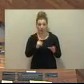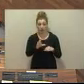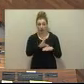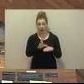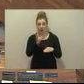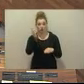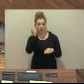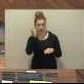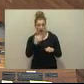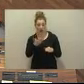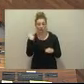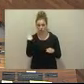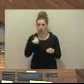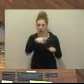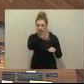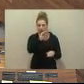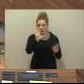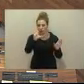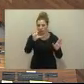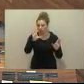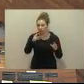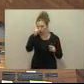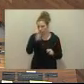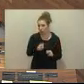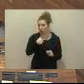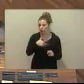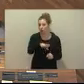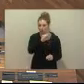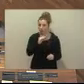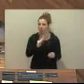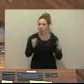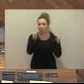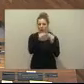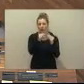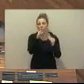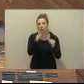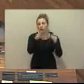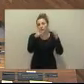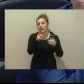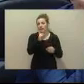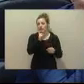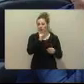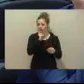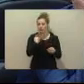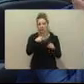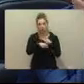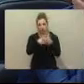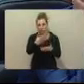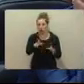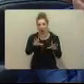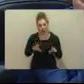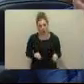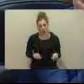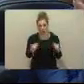entiendo y lo respeto y de verdad que le comprendo y siento sintonía con usted porque es realmente difícil asumir esa gestión. Lo que pasa es que tiene que entender que